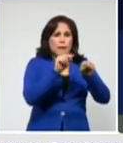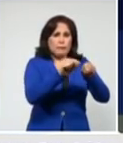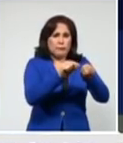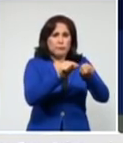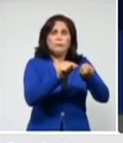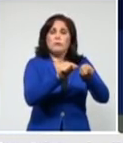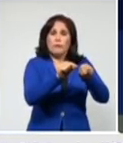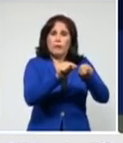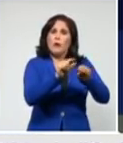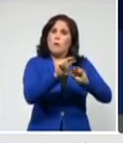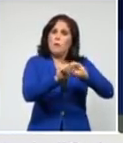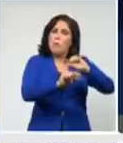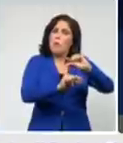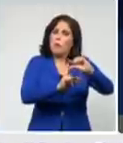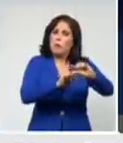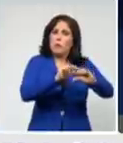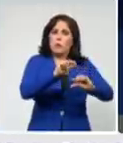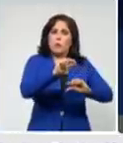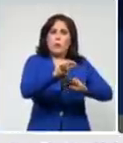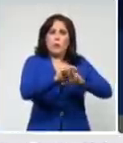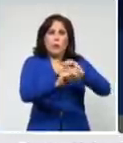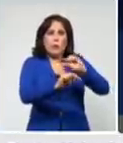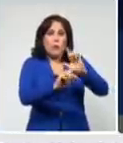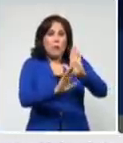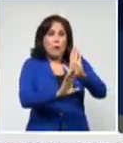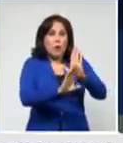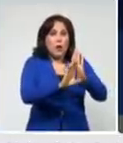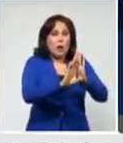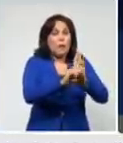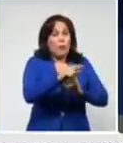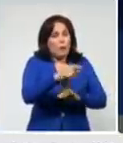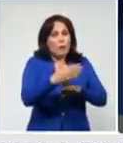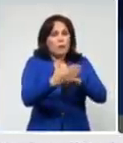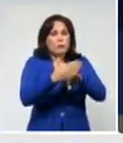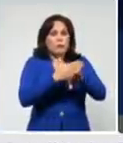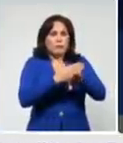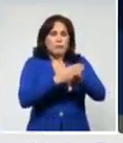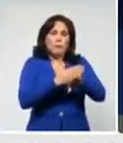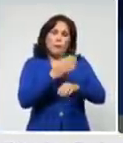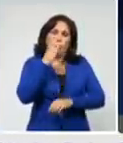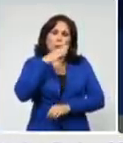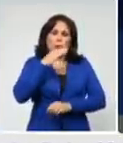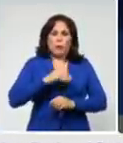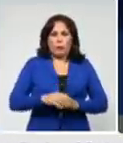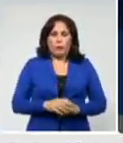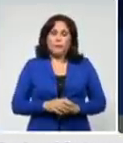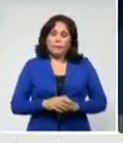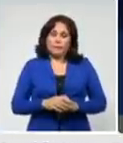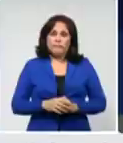su evolución fue muy torpe. Y realmente